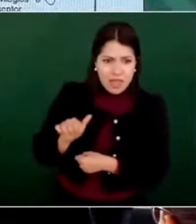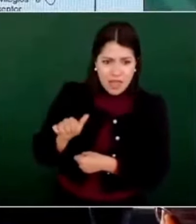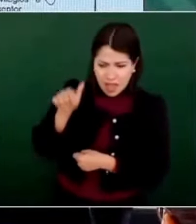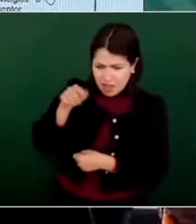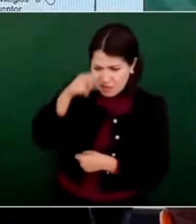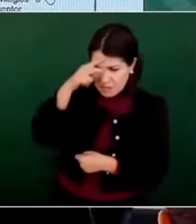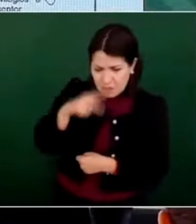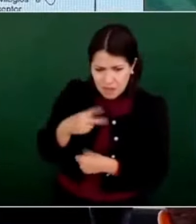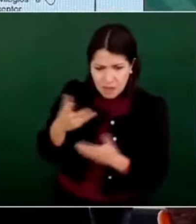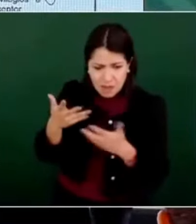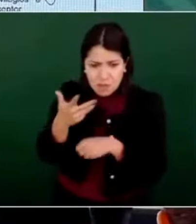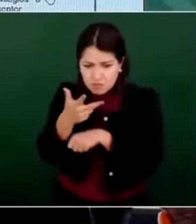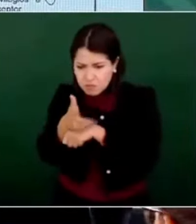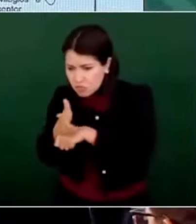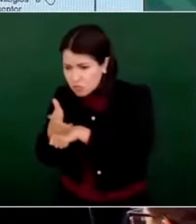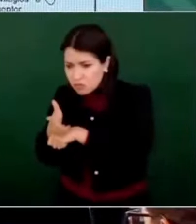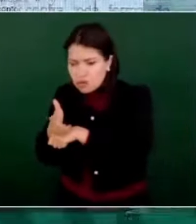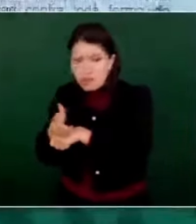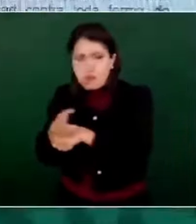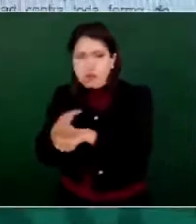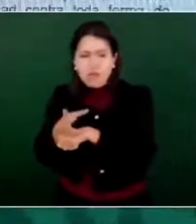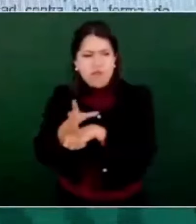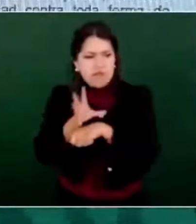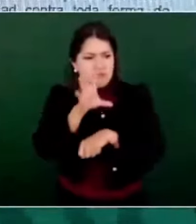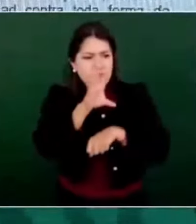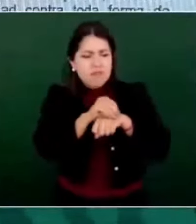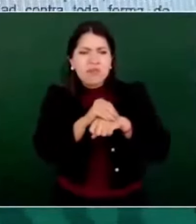México quién le daba permiso